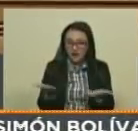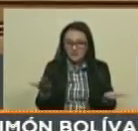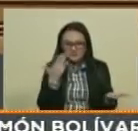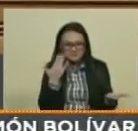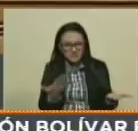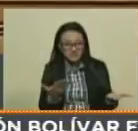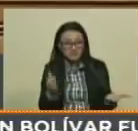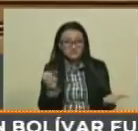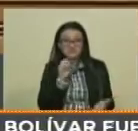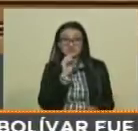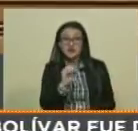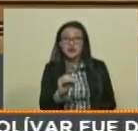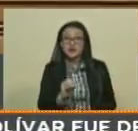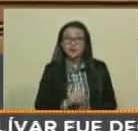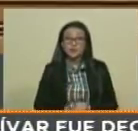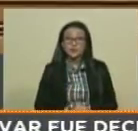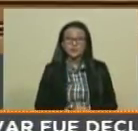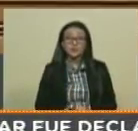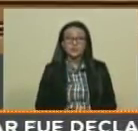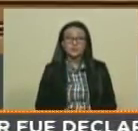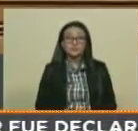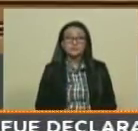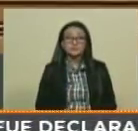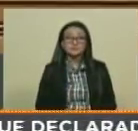ve, nada.